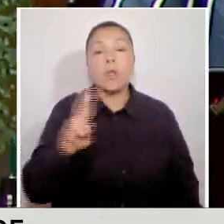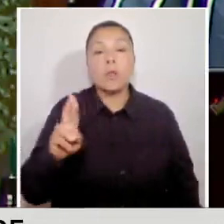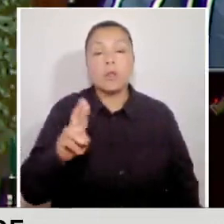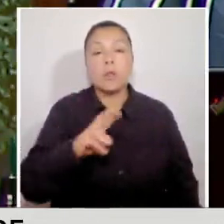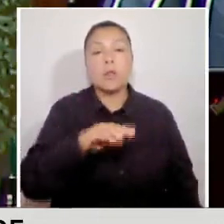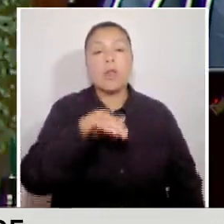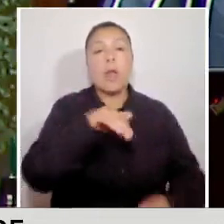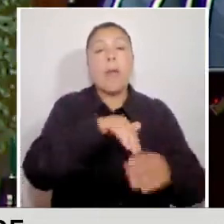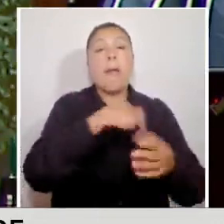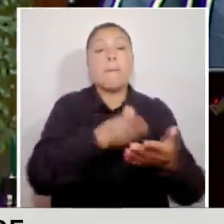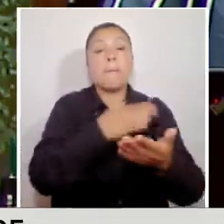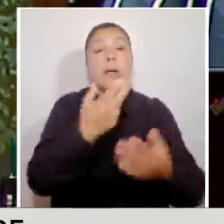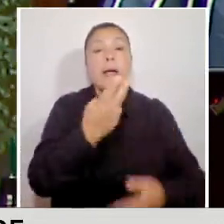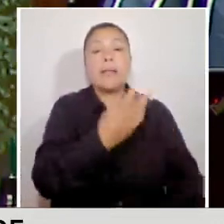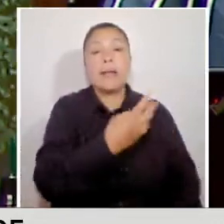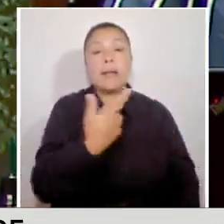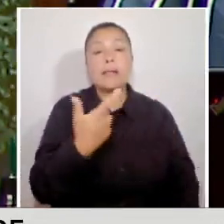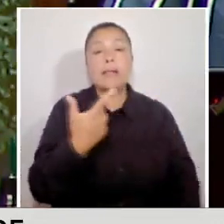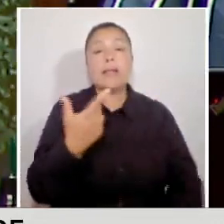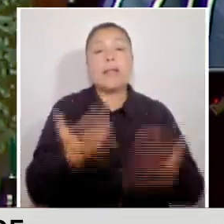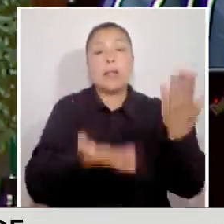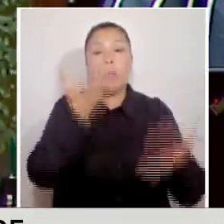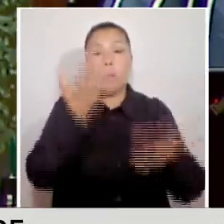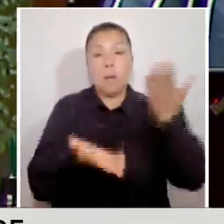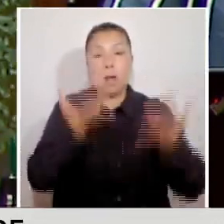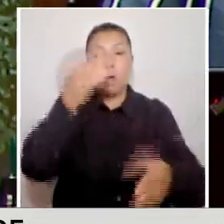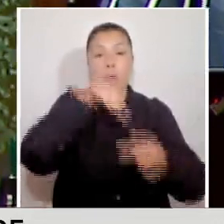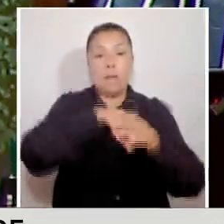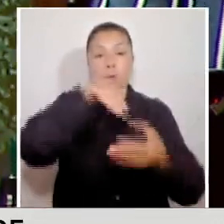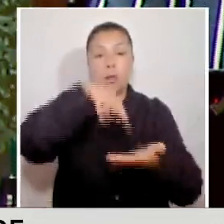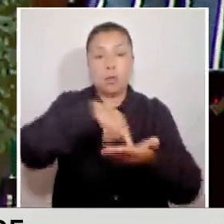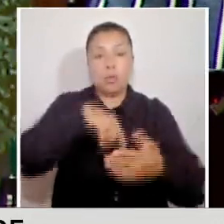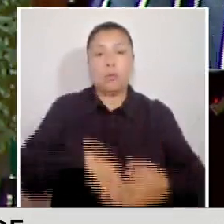37 del Comparado en